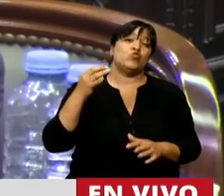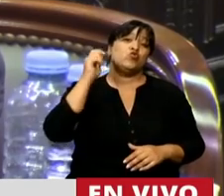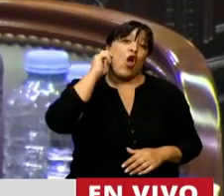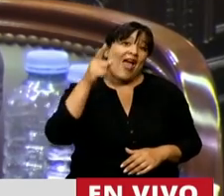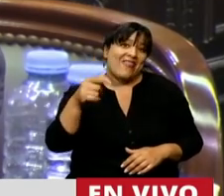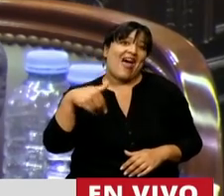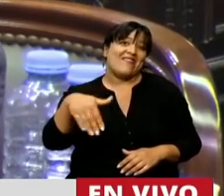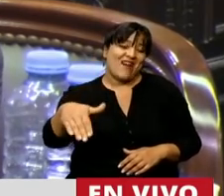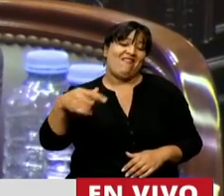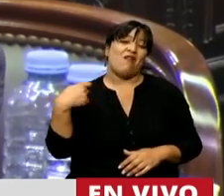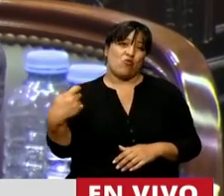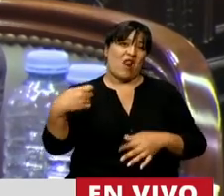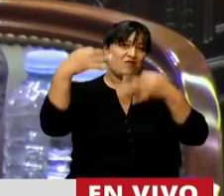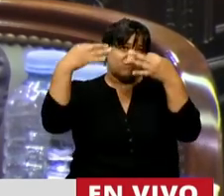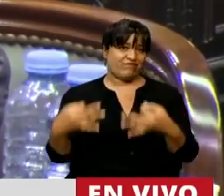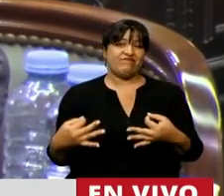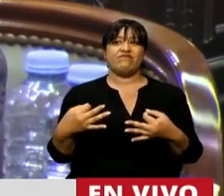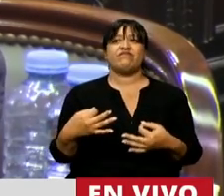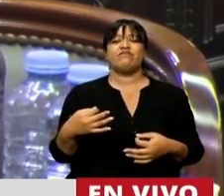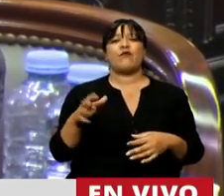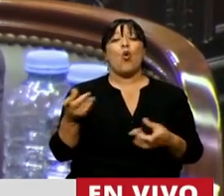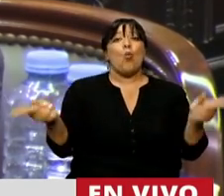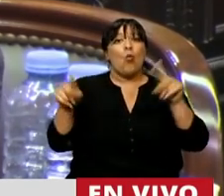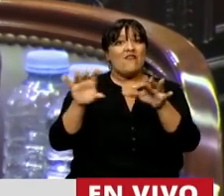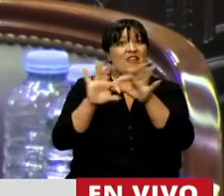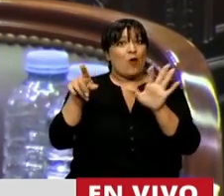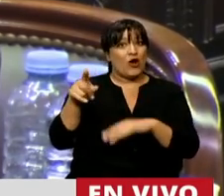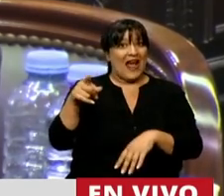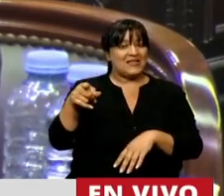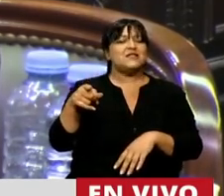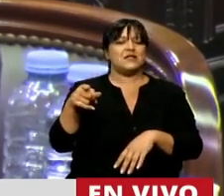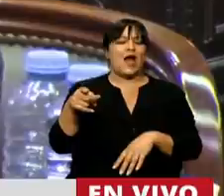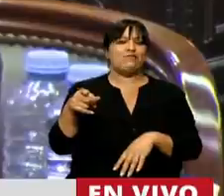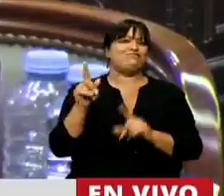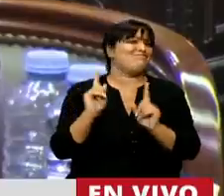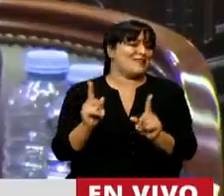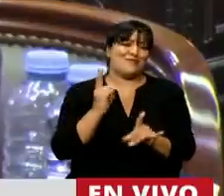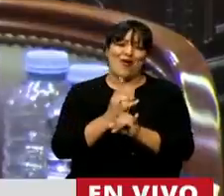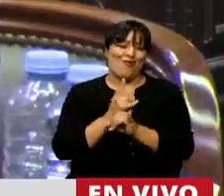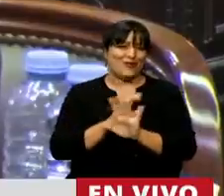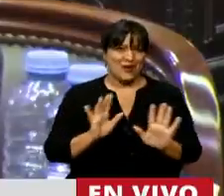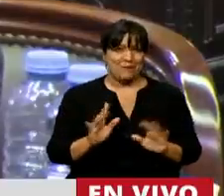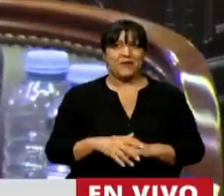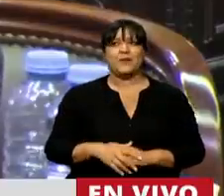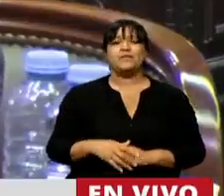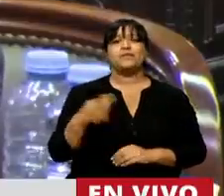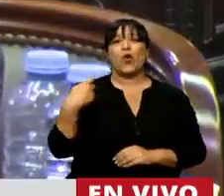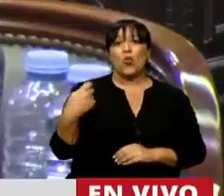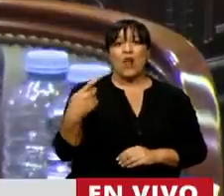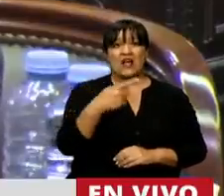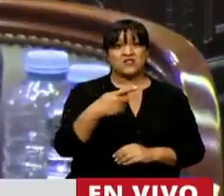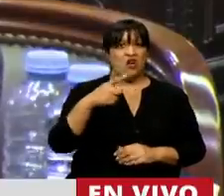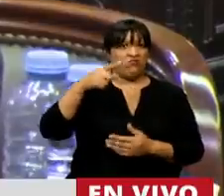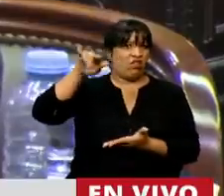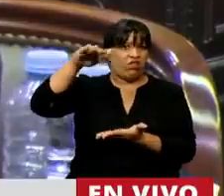para pasar al retiro efectivo, lo retiraron a la vuelta a la democracia, pasó como pasó siempre. Su haber jubilatorio se